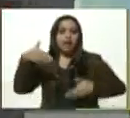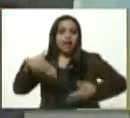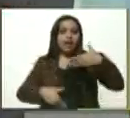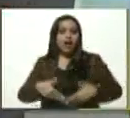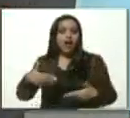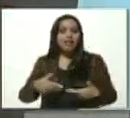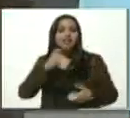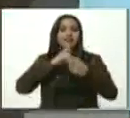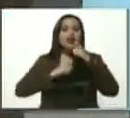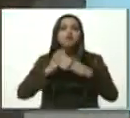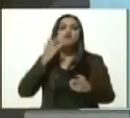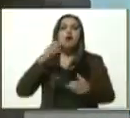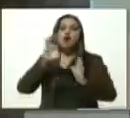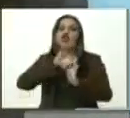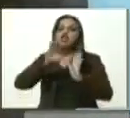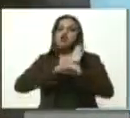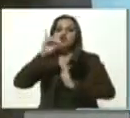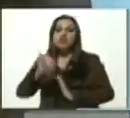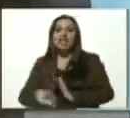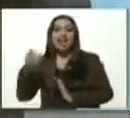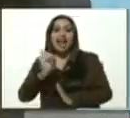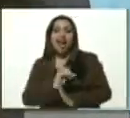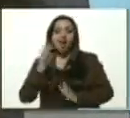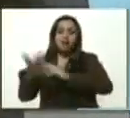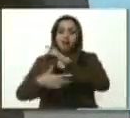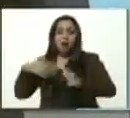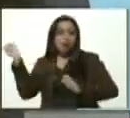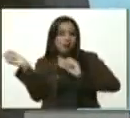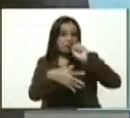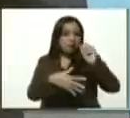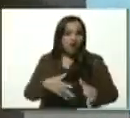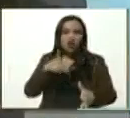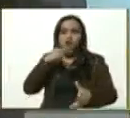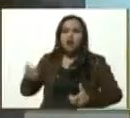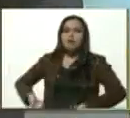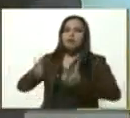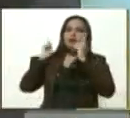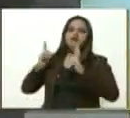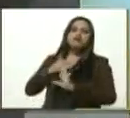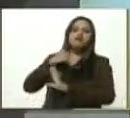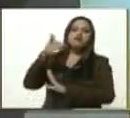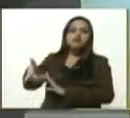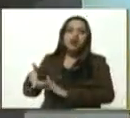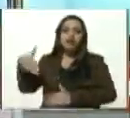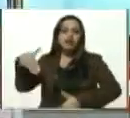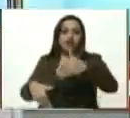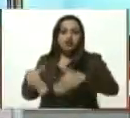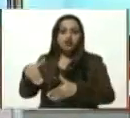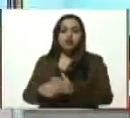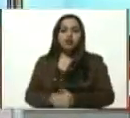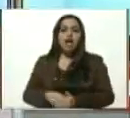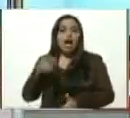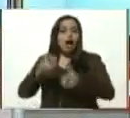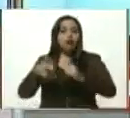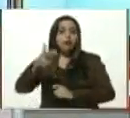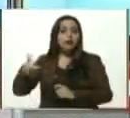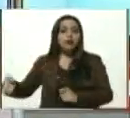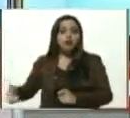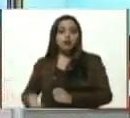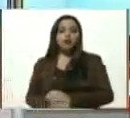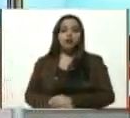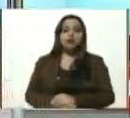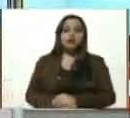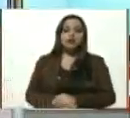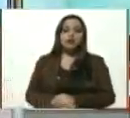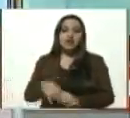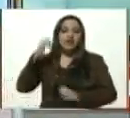la constituyente, bueno, hubo guarimba, se le impidió, para evitar, hubo una gente, recuerdo que se le hizo viral el video de